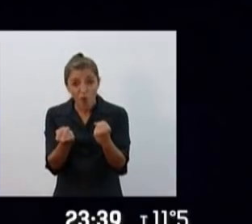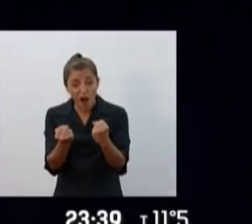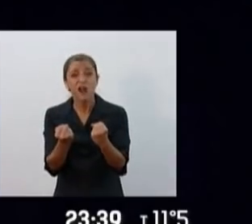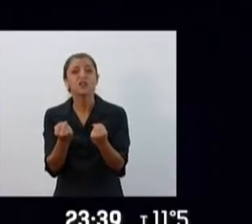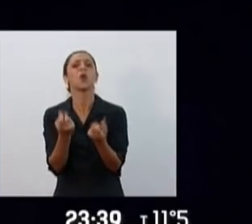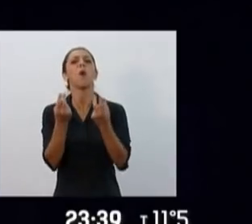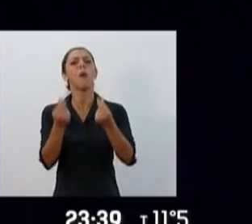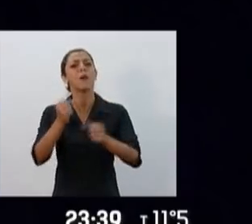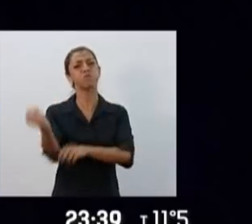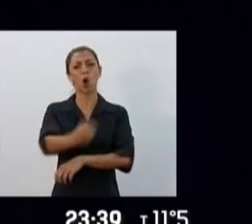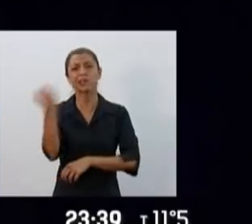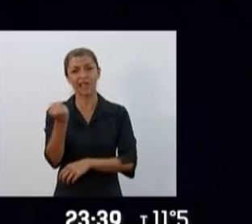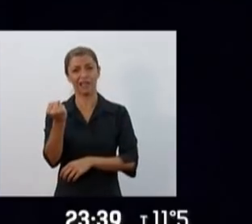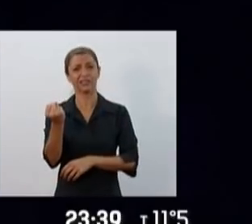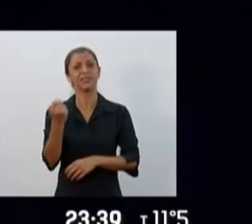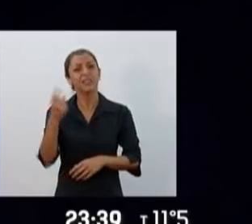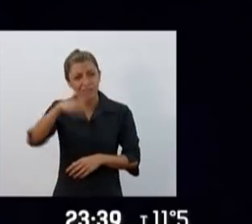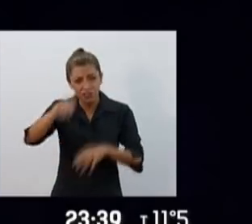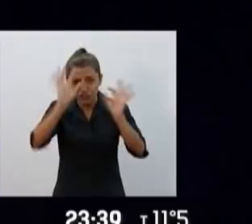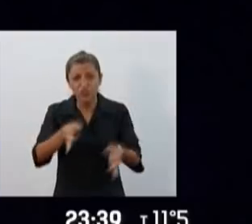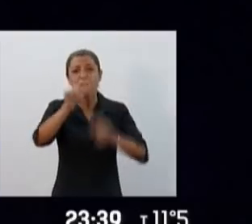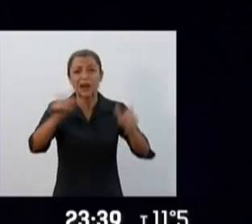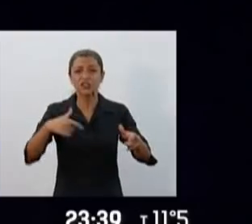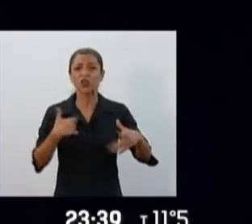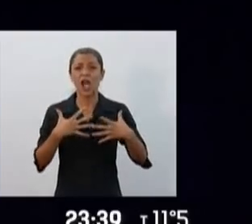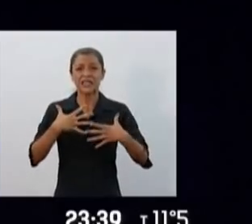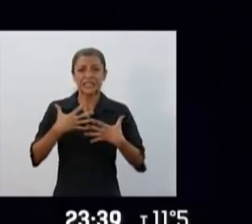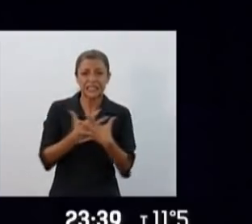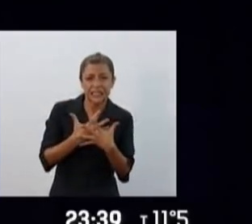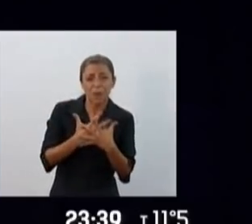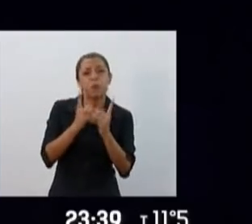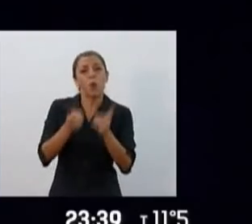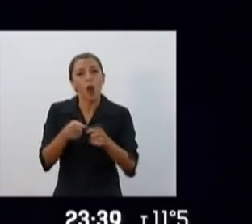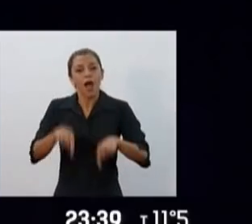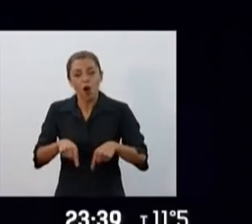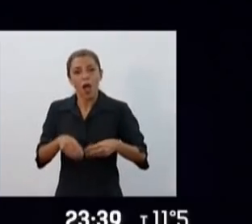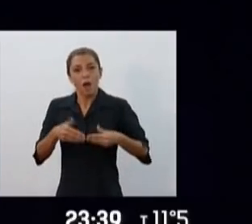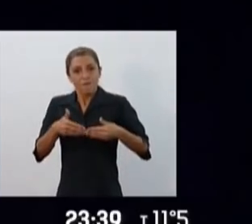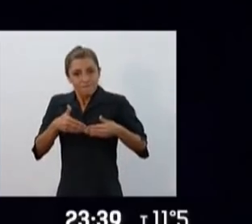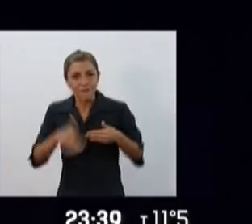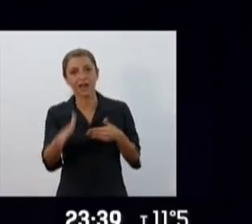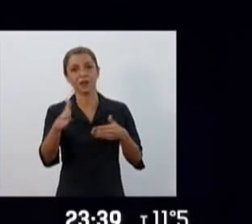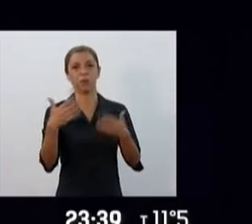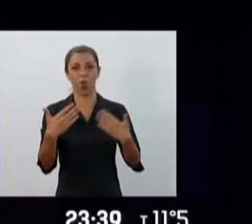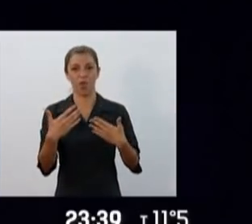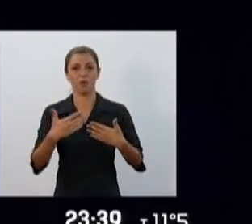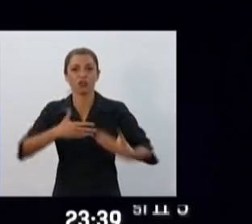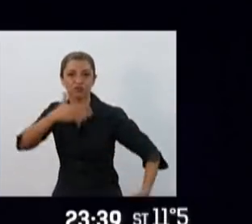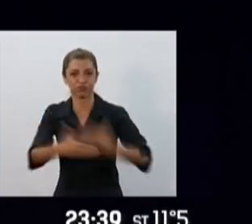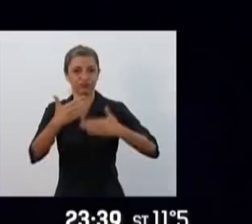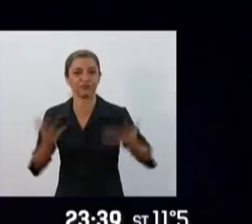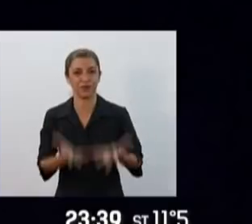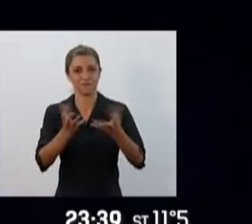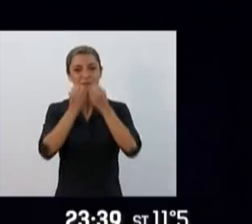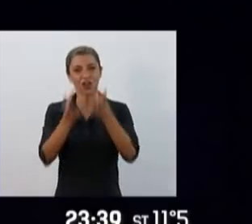que por más que uno lo sientan en el bolsillo, estamos mejor, estamos en un punto de partida para empezar a crecer. Tenemos energía que antes